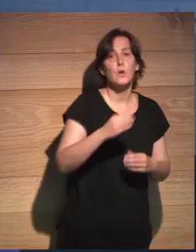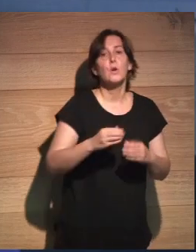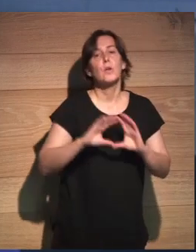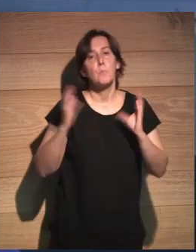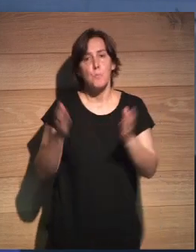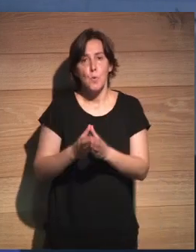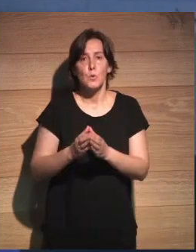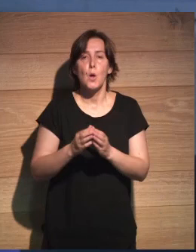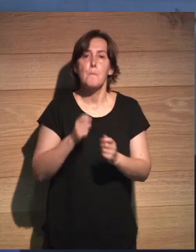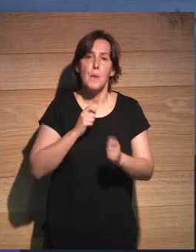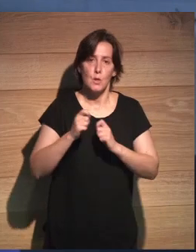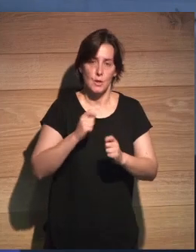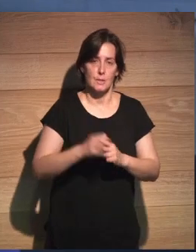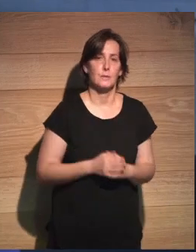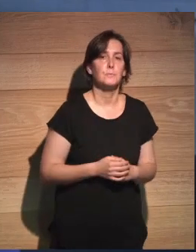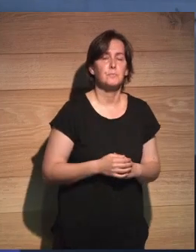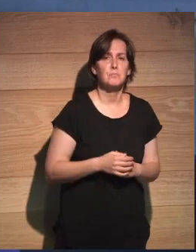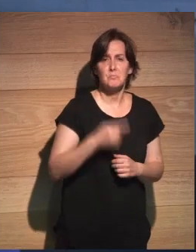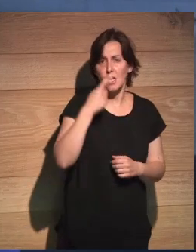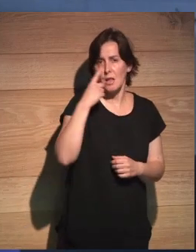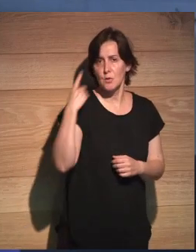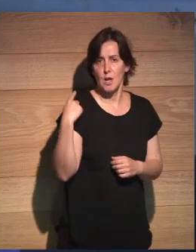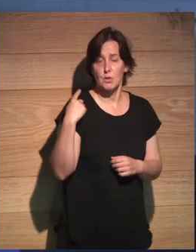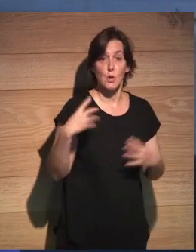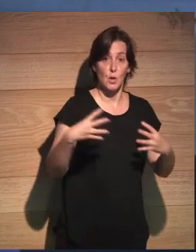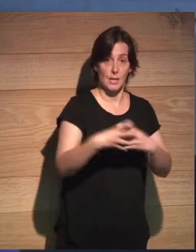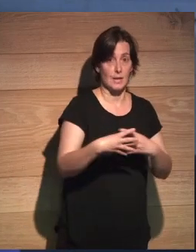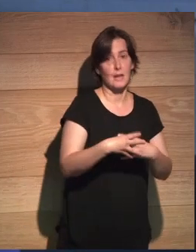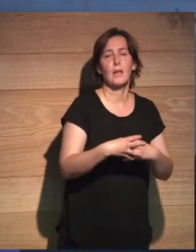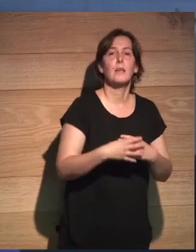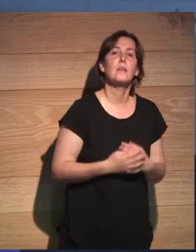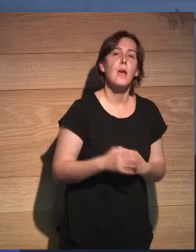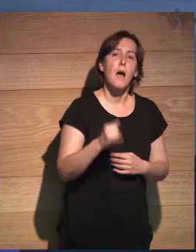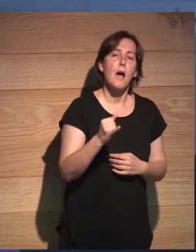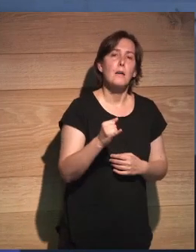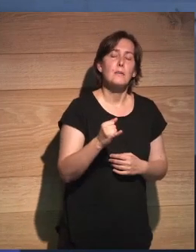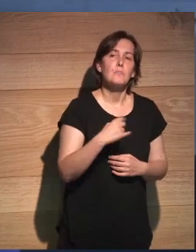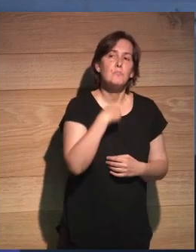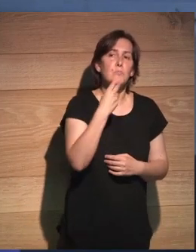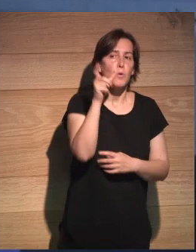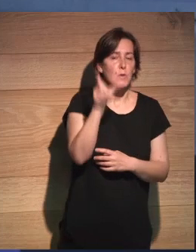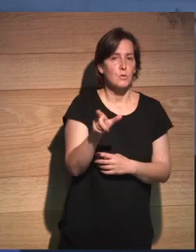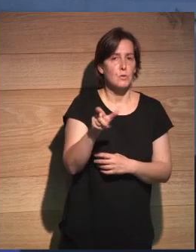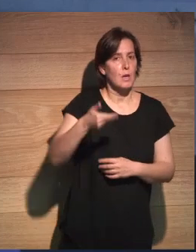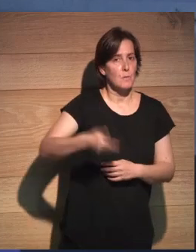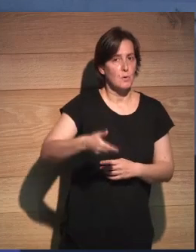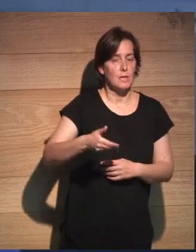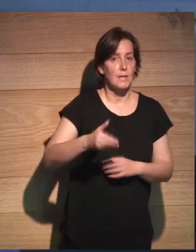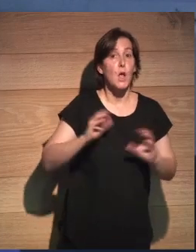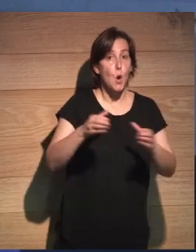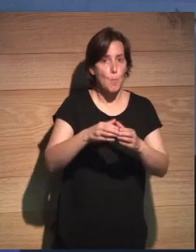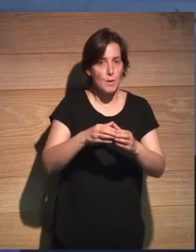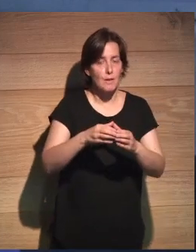periodístico. Desde hace un año, la red cuenta con una voz muy relevante, la de la comunidad científica